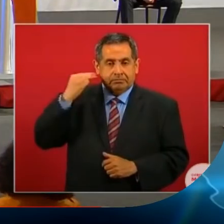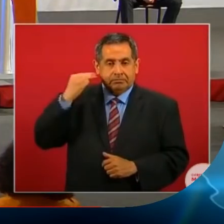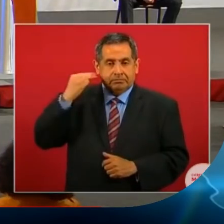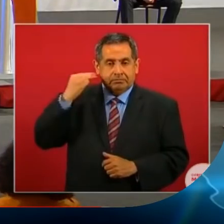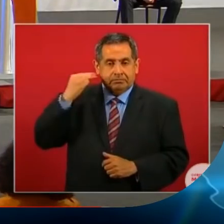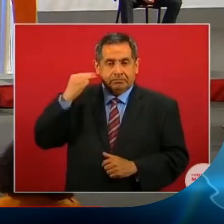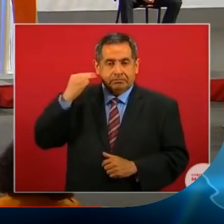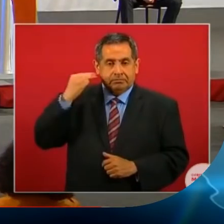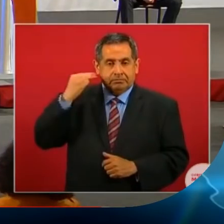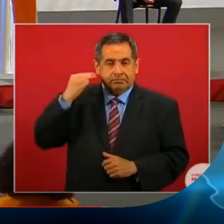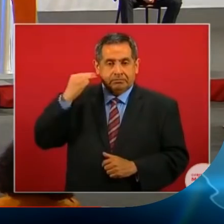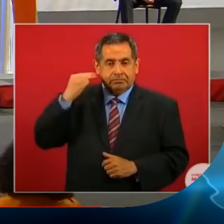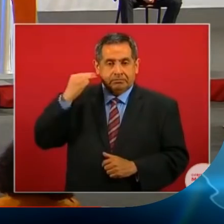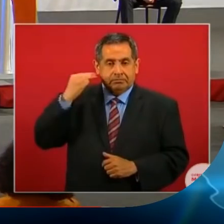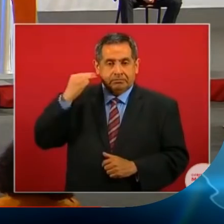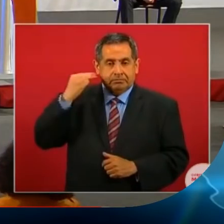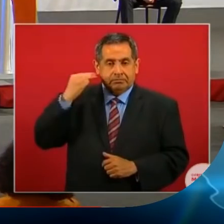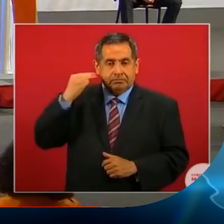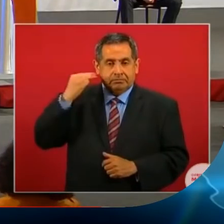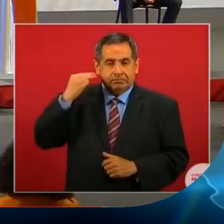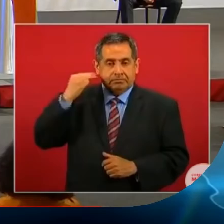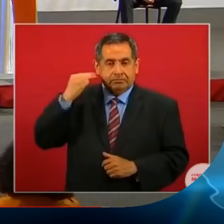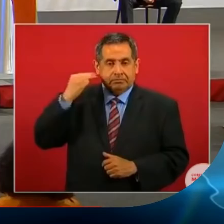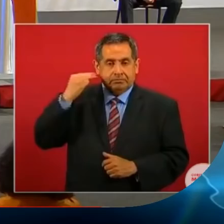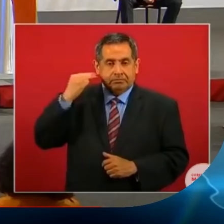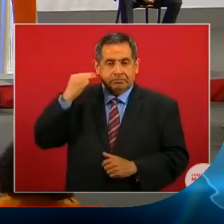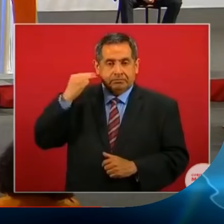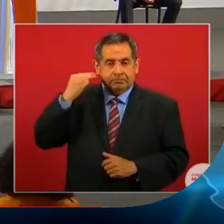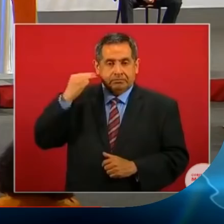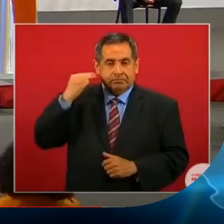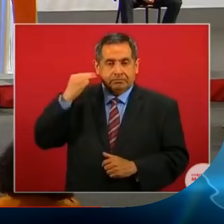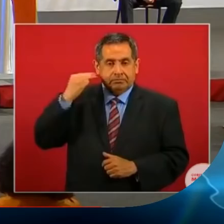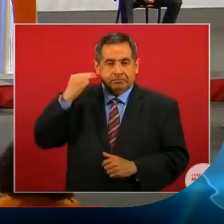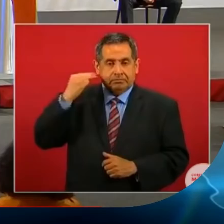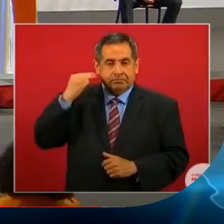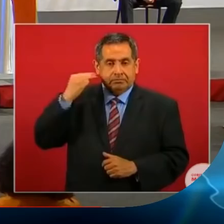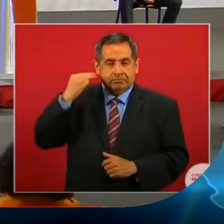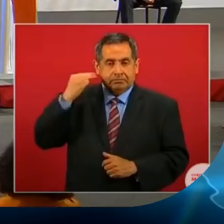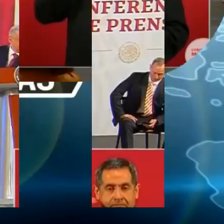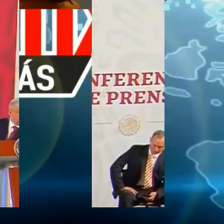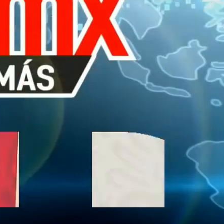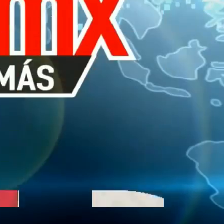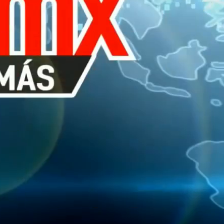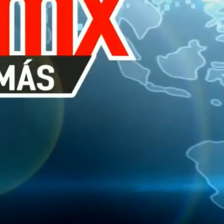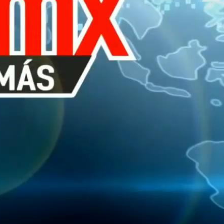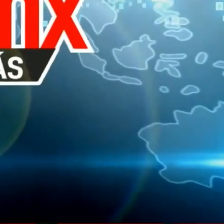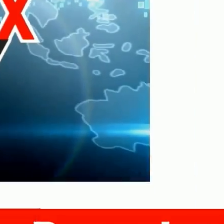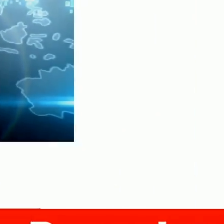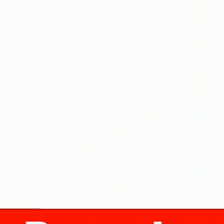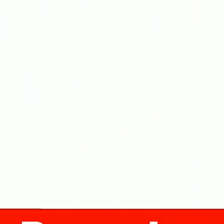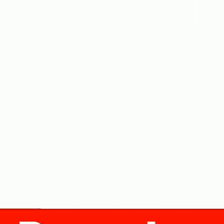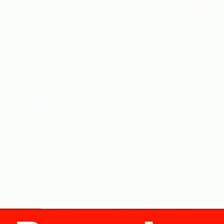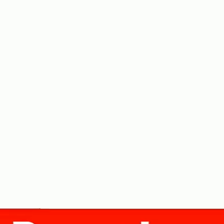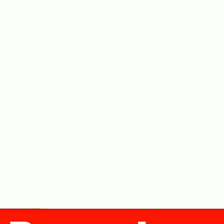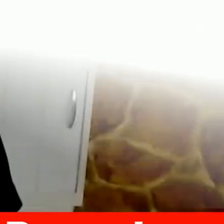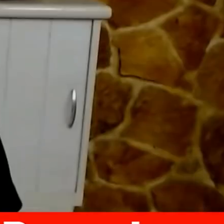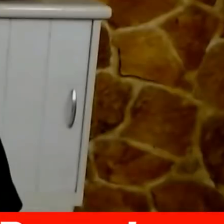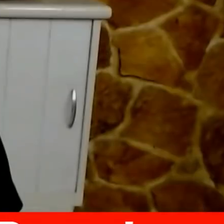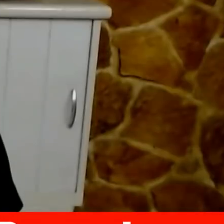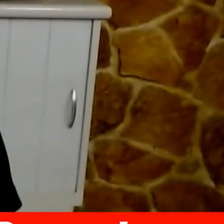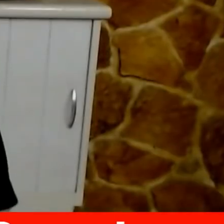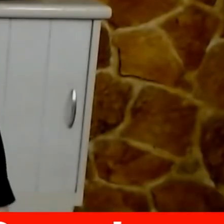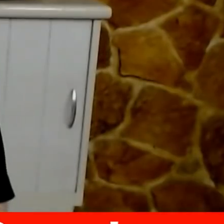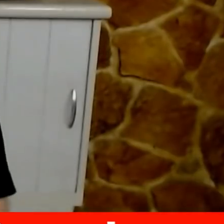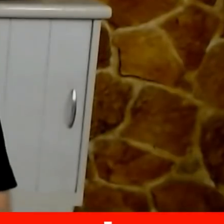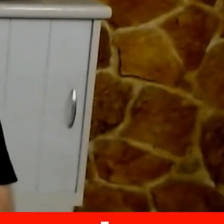Así es, el gobierno de Michoacán que se robó, porque lo pasó a otro lado, el presupuesto de la educación y dejó a